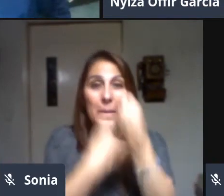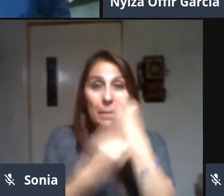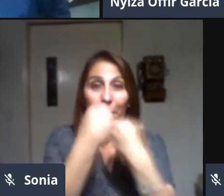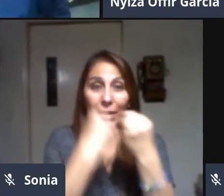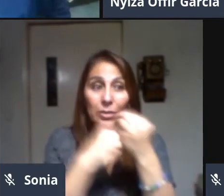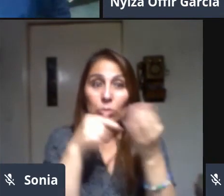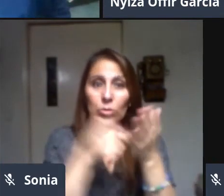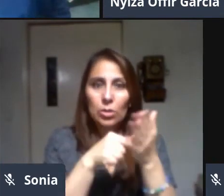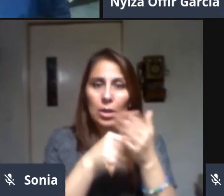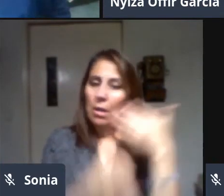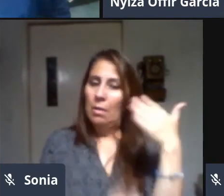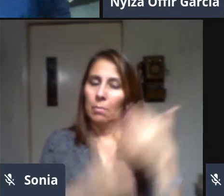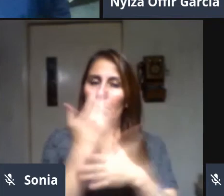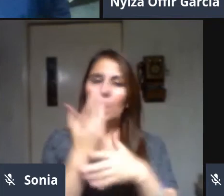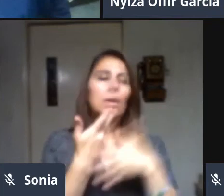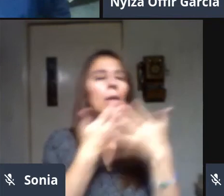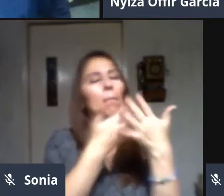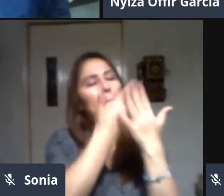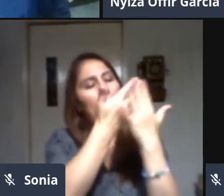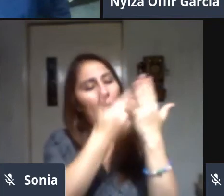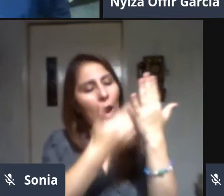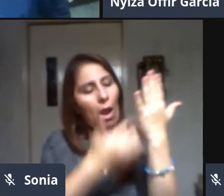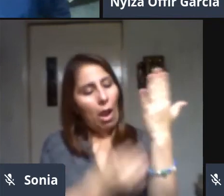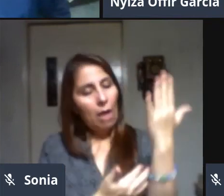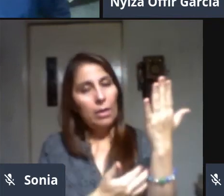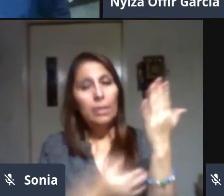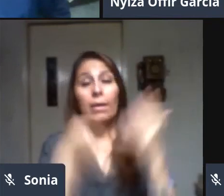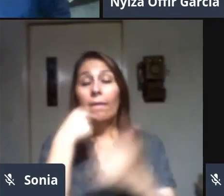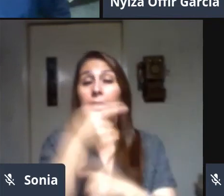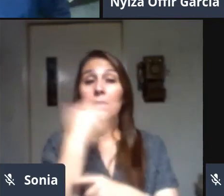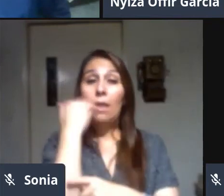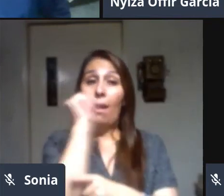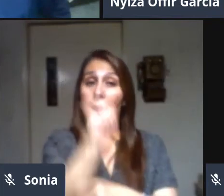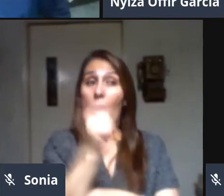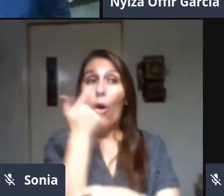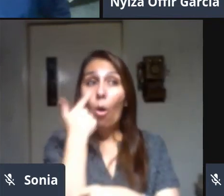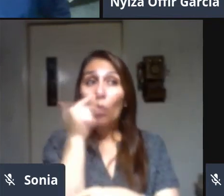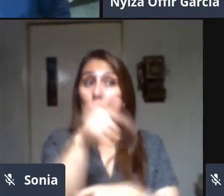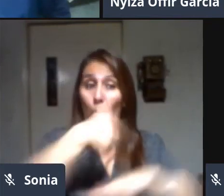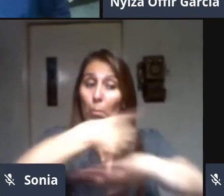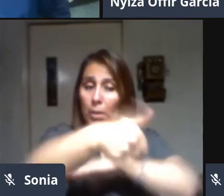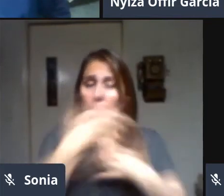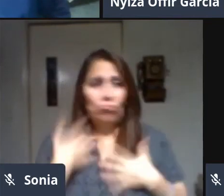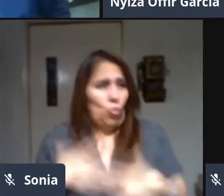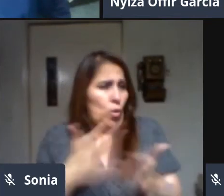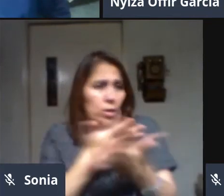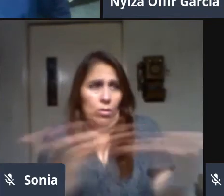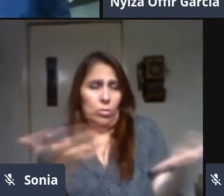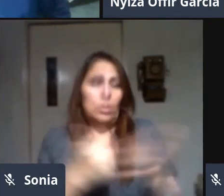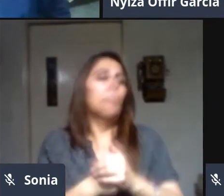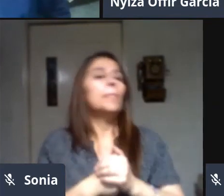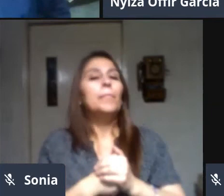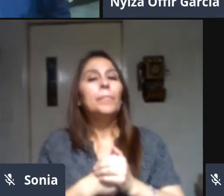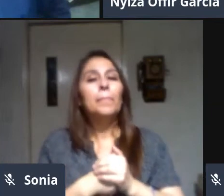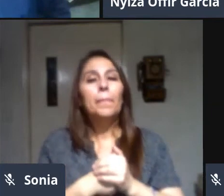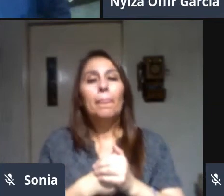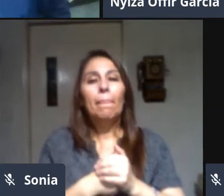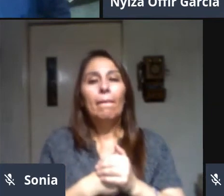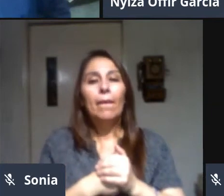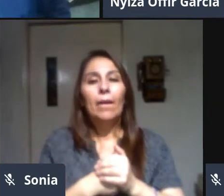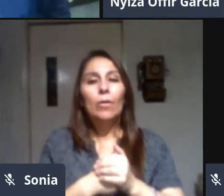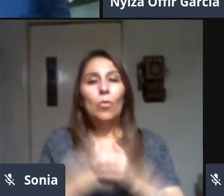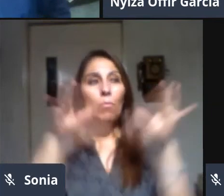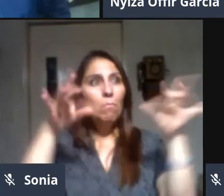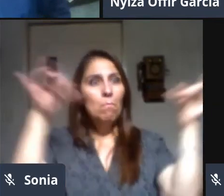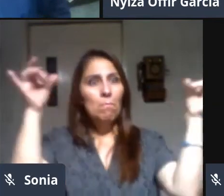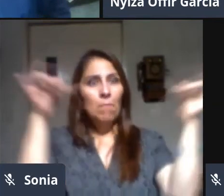bien es una hoja en la que relata justamente que le dice a las mujeres puedes pedir me lo que quieras y entonces es es decir un mago se va a aparecer y te va